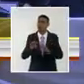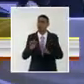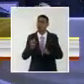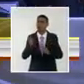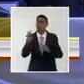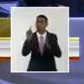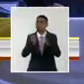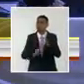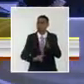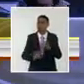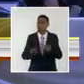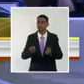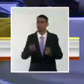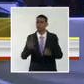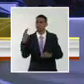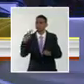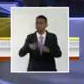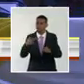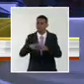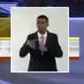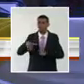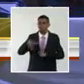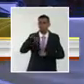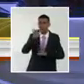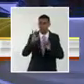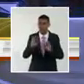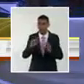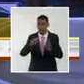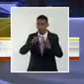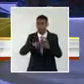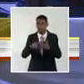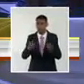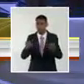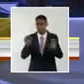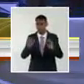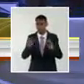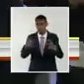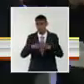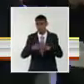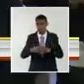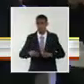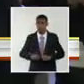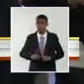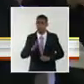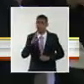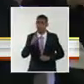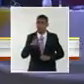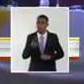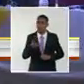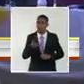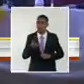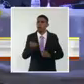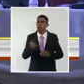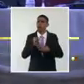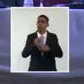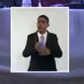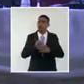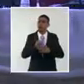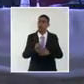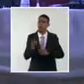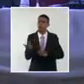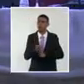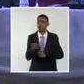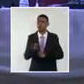petrolero y de la aviación. Son ellos el memorando de entendimiento para el establecimiento de la cooperación bilateral